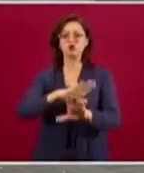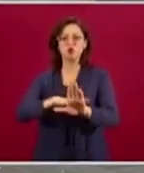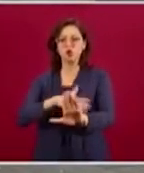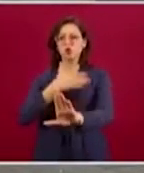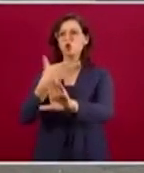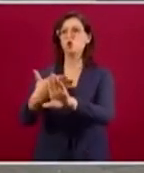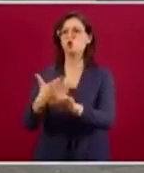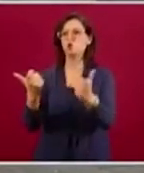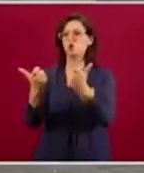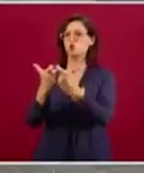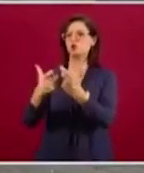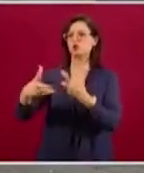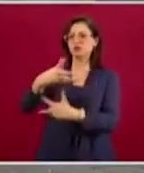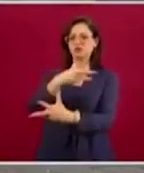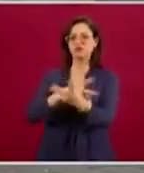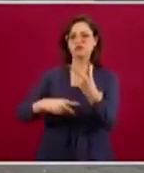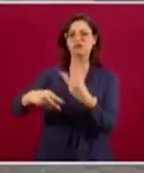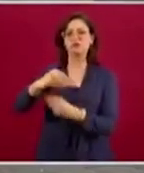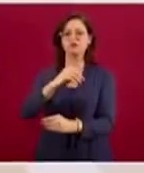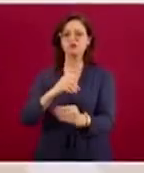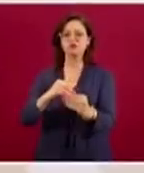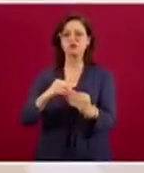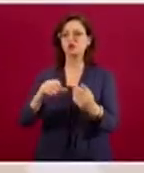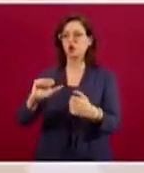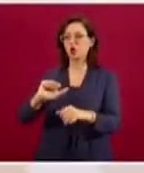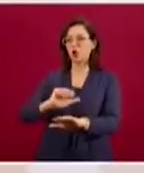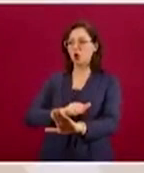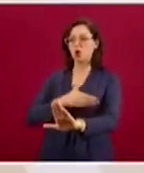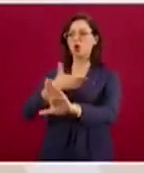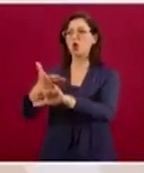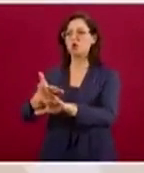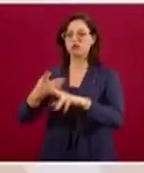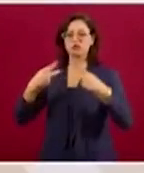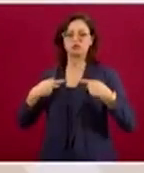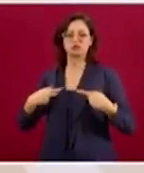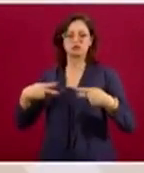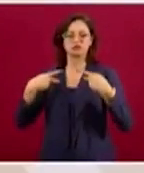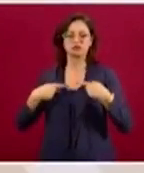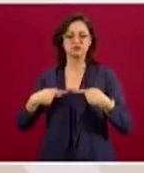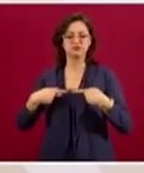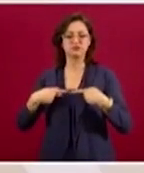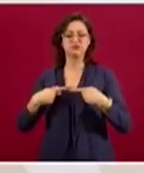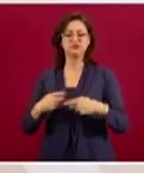economía y al bienestar de nuestro pueblo.